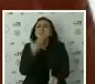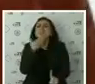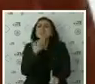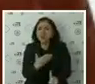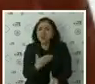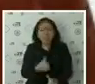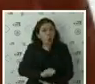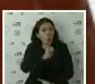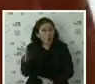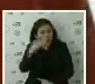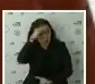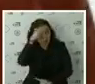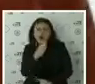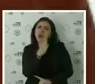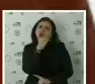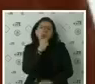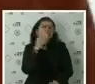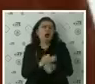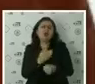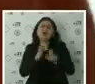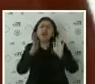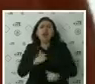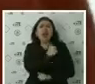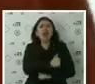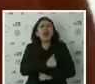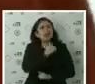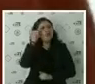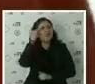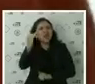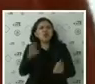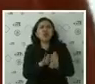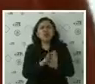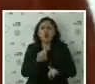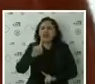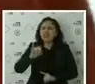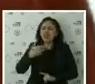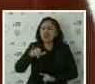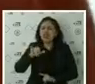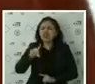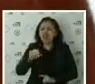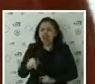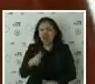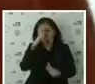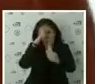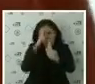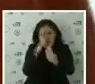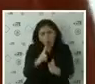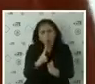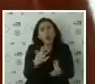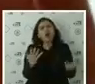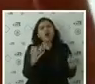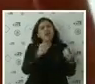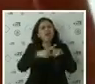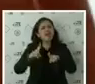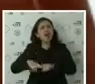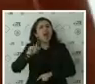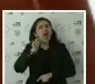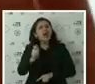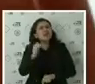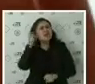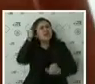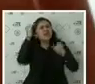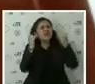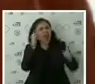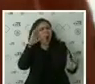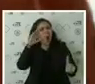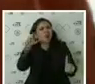Lamentablemente estamos en generaciones en las que dignidad, honor, son conceptos,